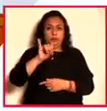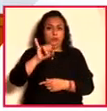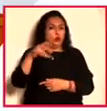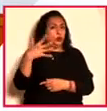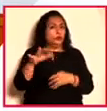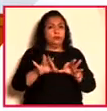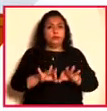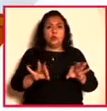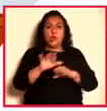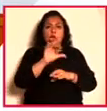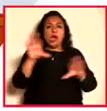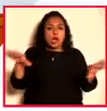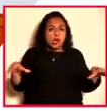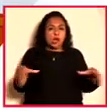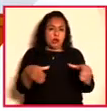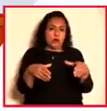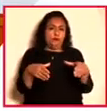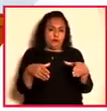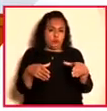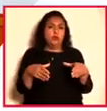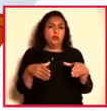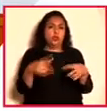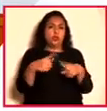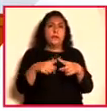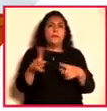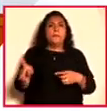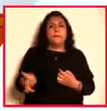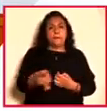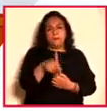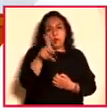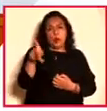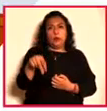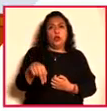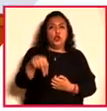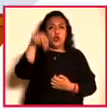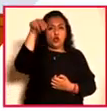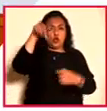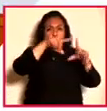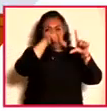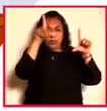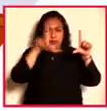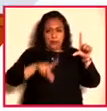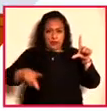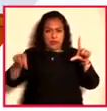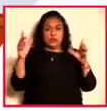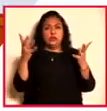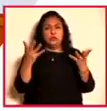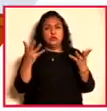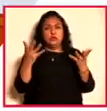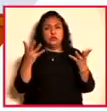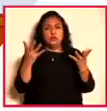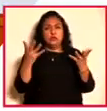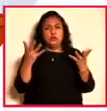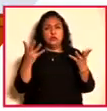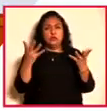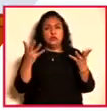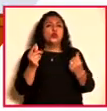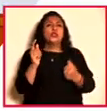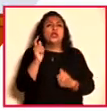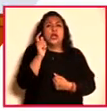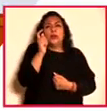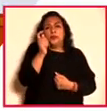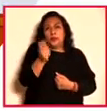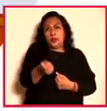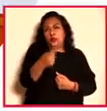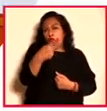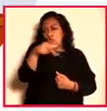la conformación de los pueblos en el norte del país. Muchas de estas son el centro del propio